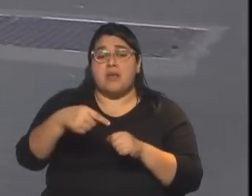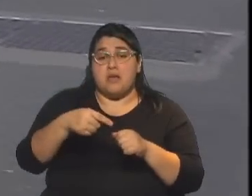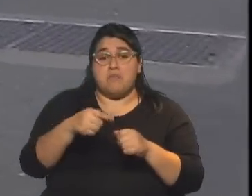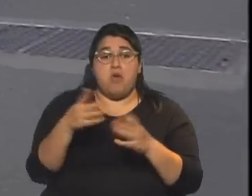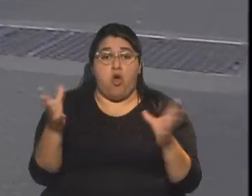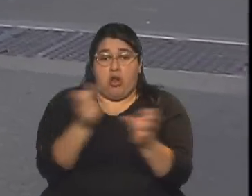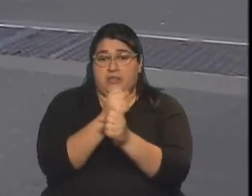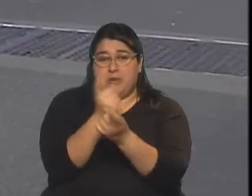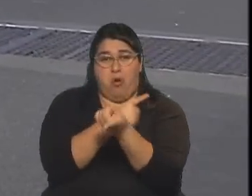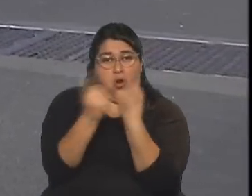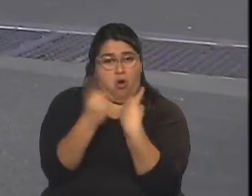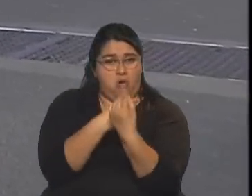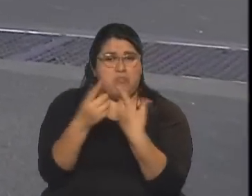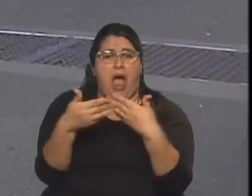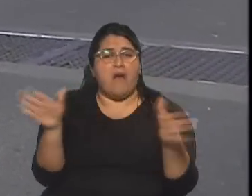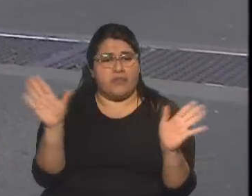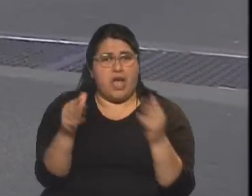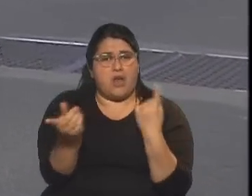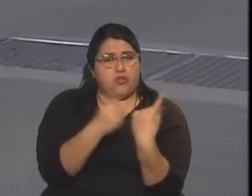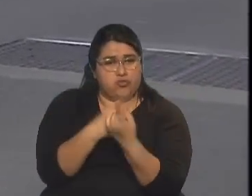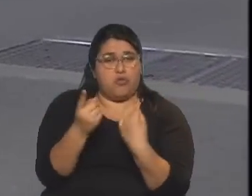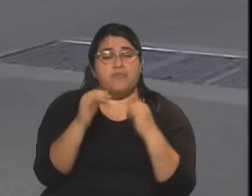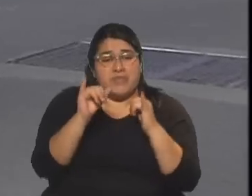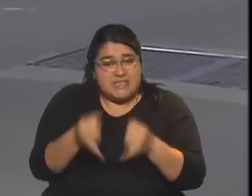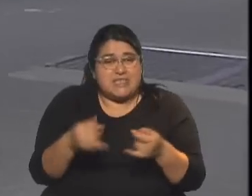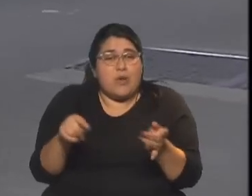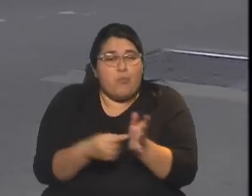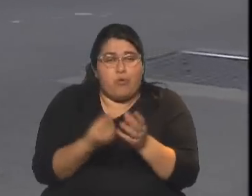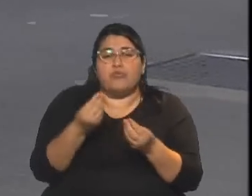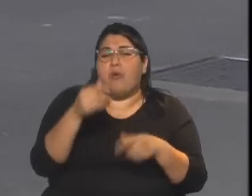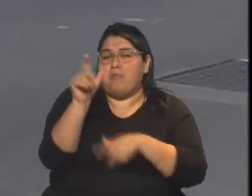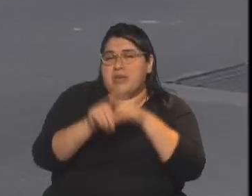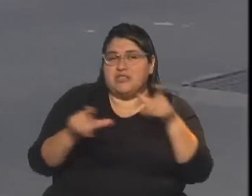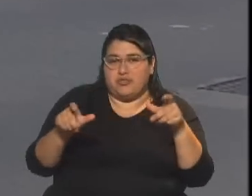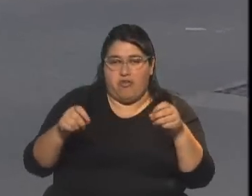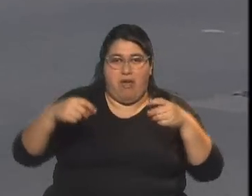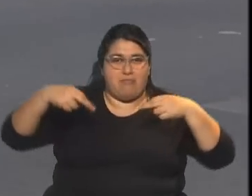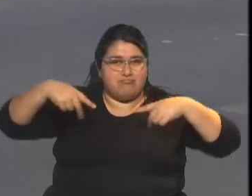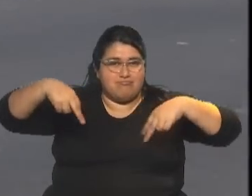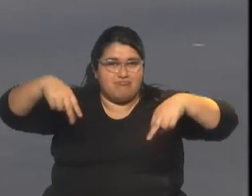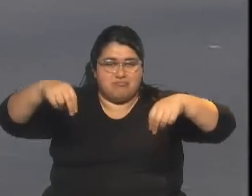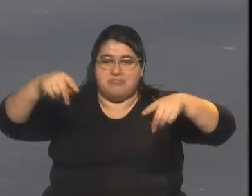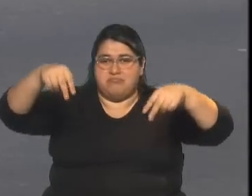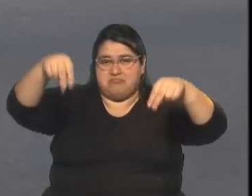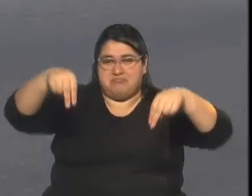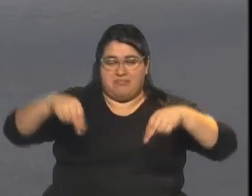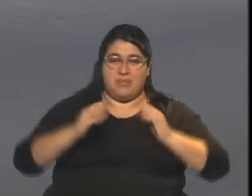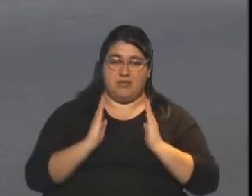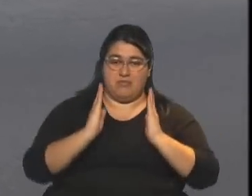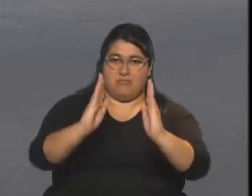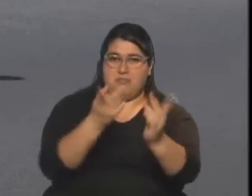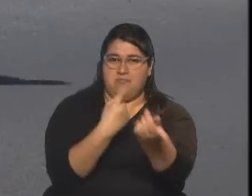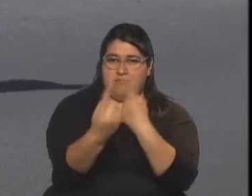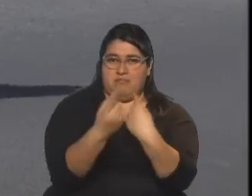abierto por ahora si los manifestantes están costados en lo que serían parte de las calles laterales